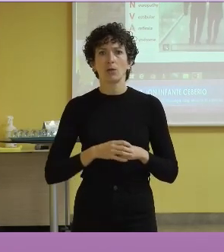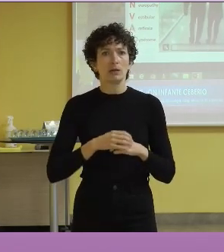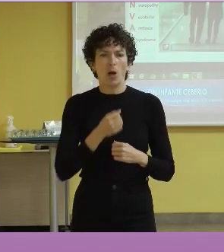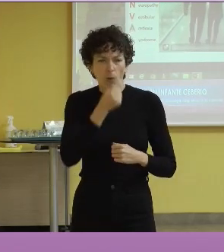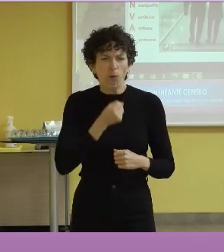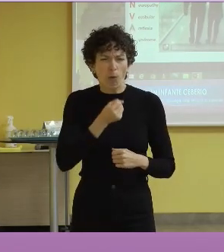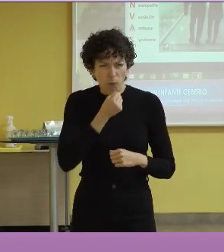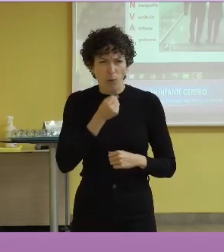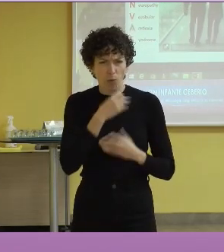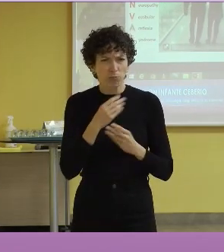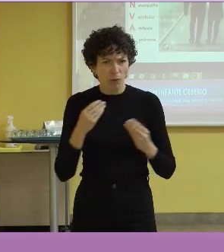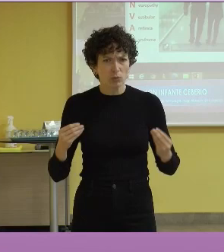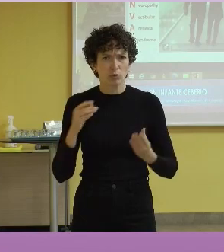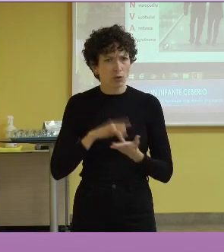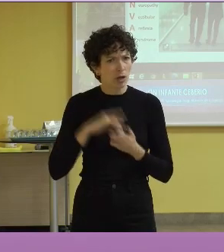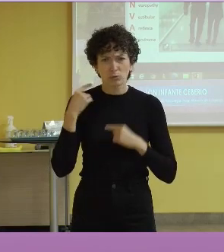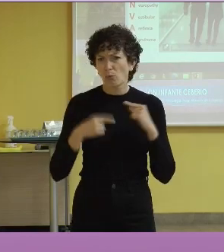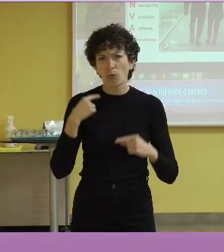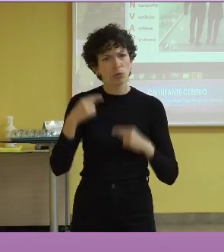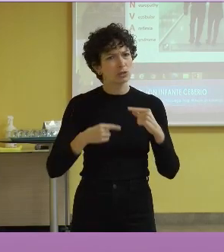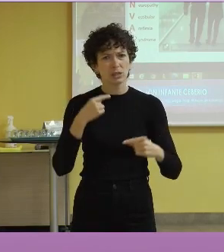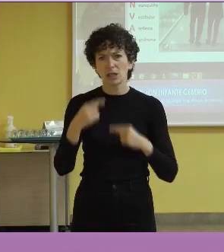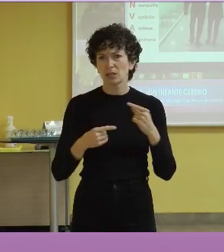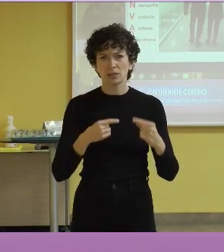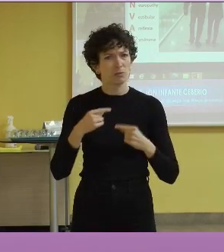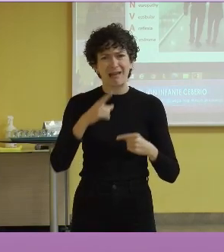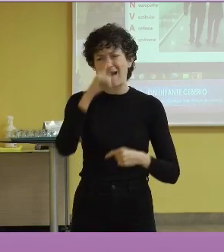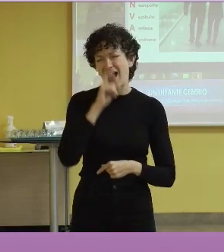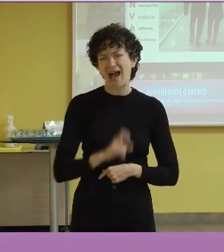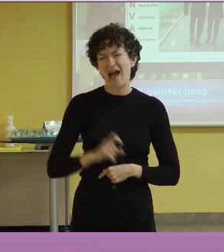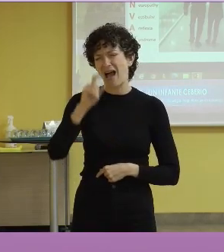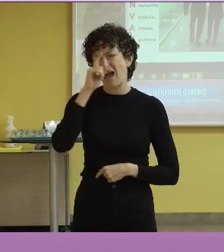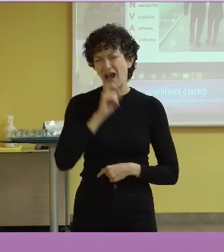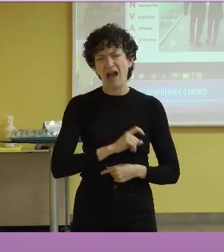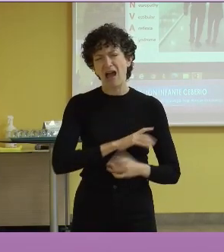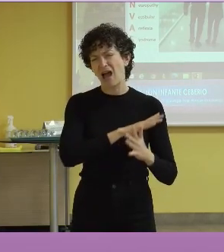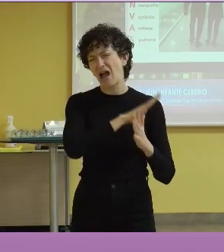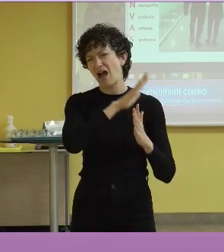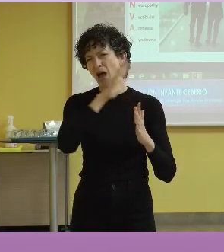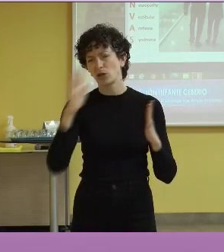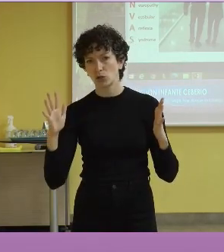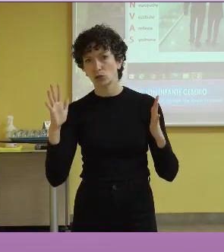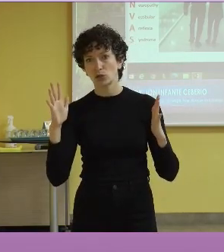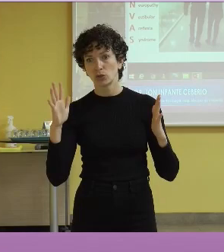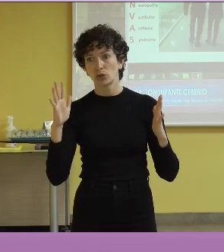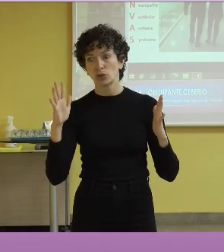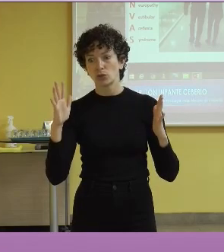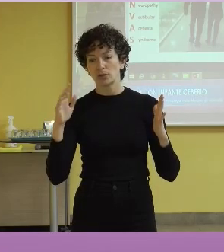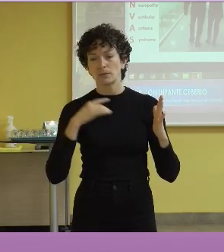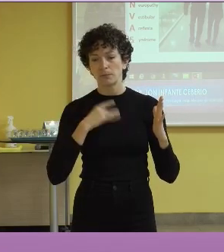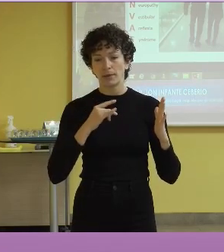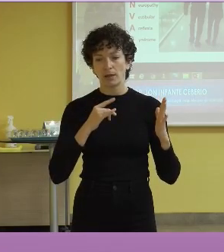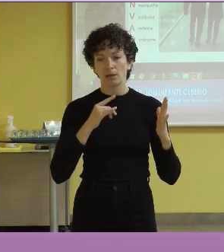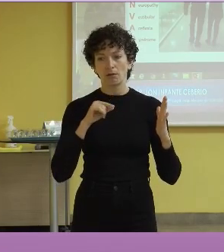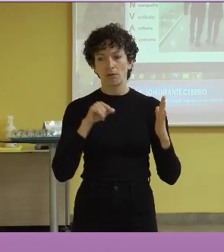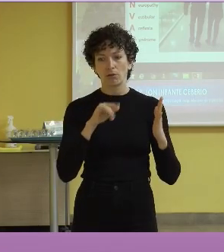tos diarios durante décadas y también los ataques de tos preceden, a veces en años o en